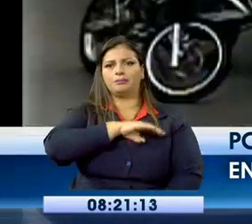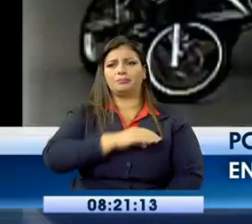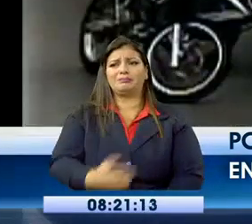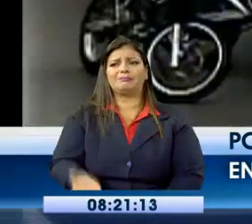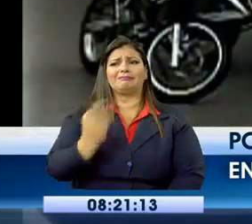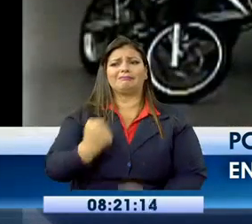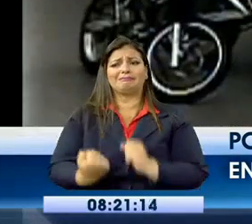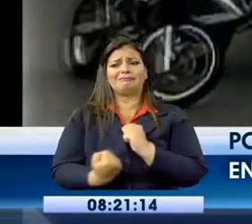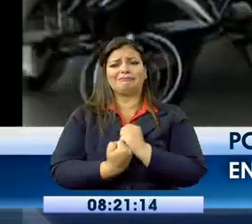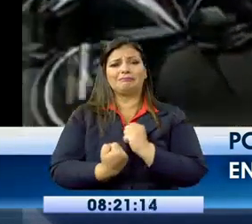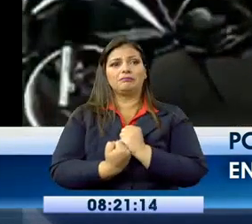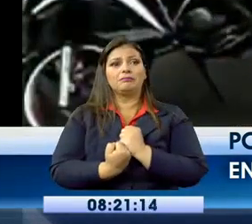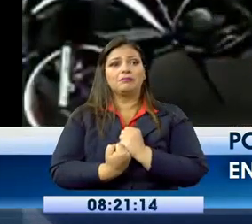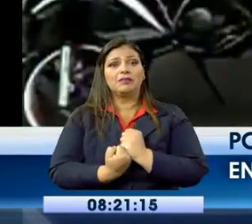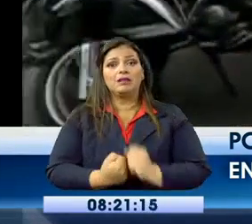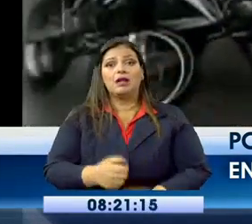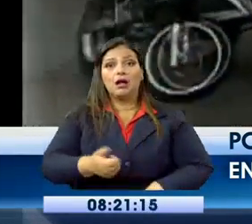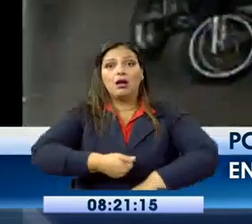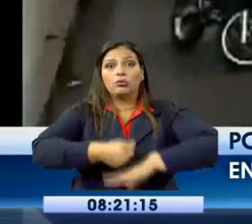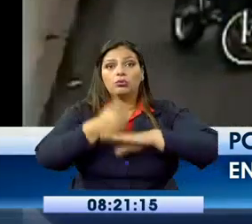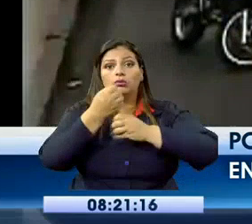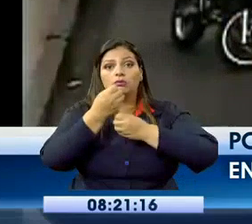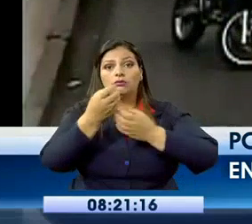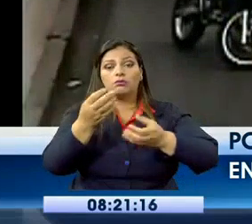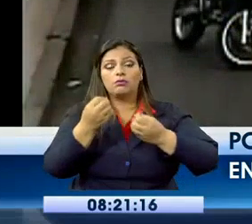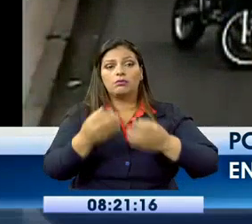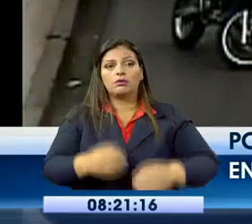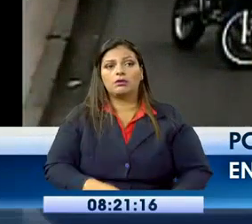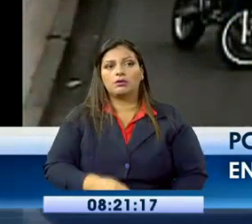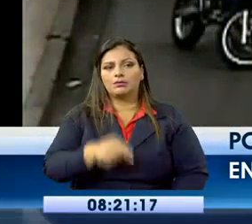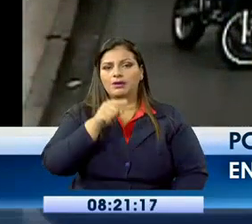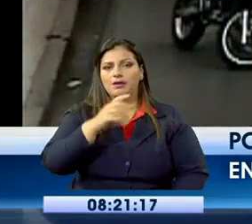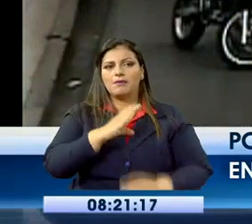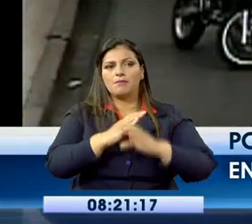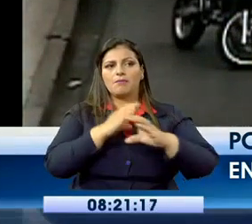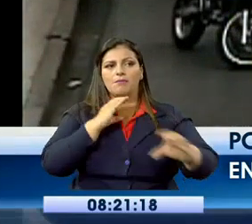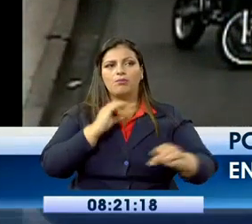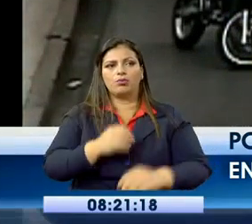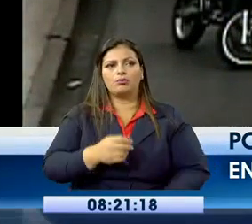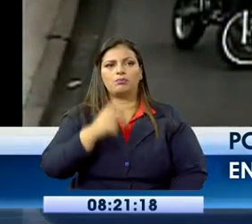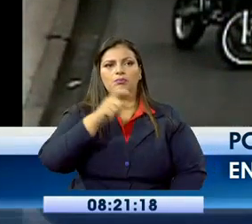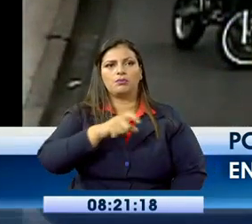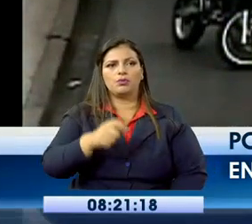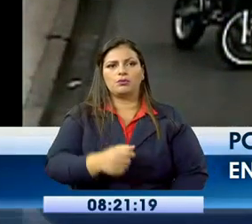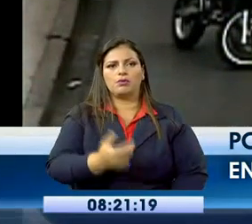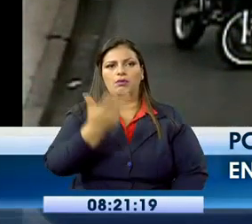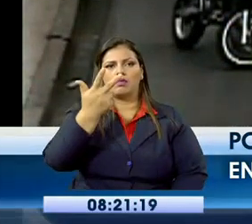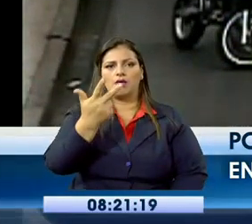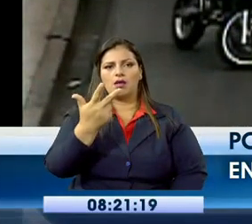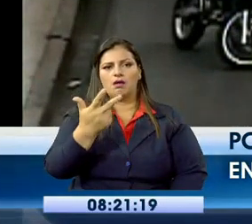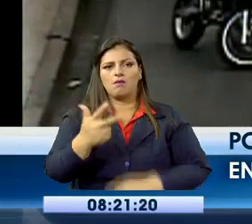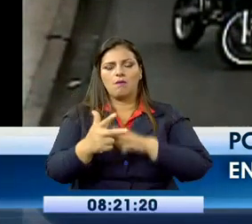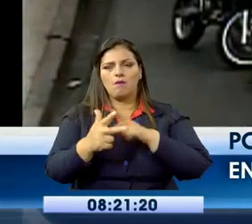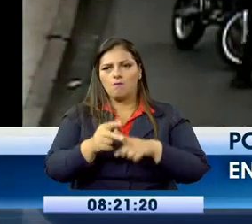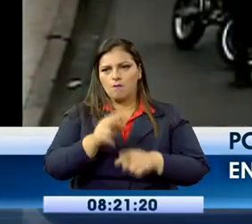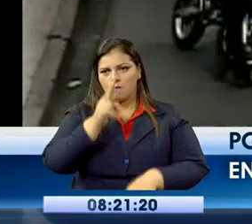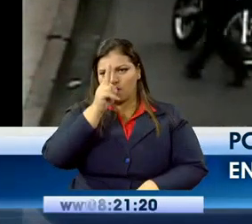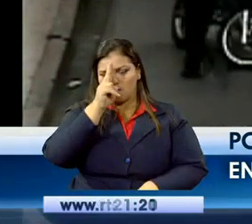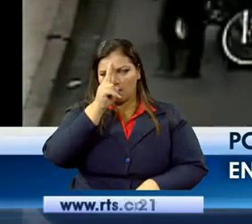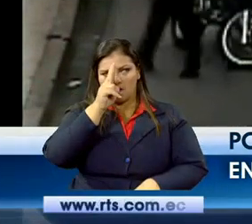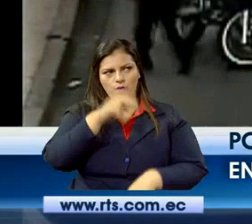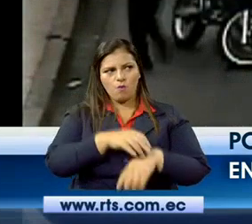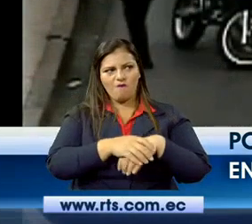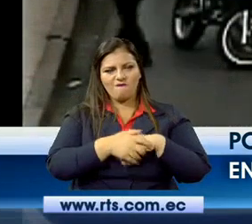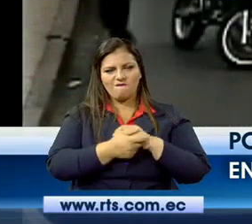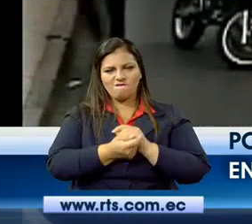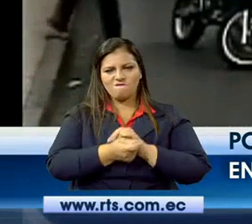Según dicen los reportes de las autoridades de seguridad, 3 sujetos habrían subido al micro y tras las sospechas que tuvo el conductor del vehículo,